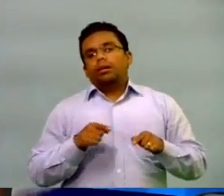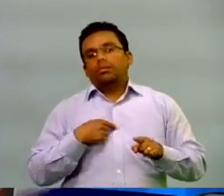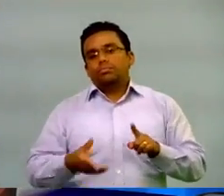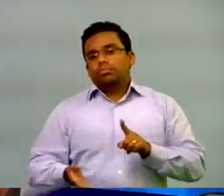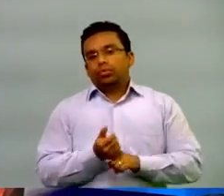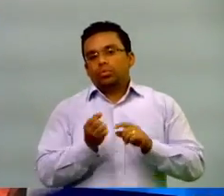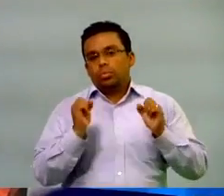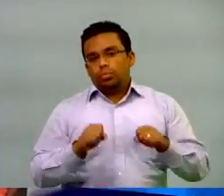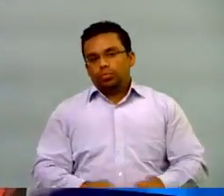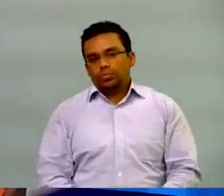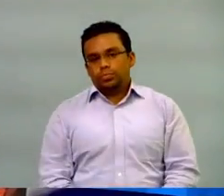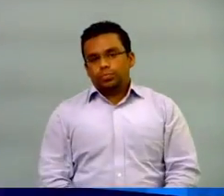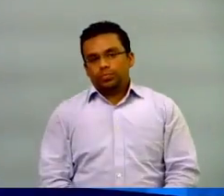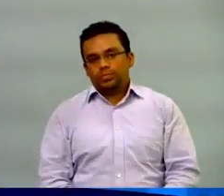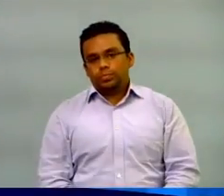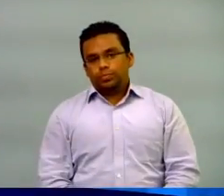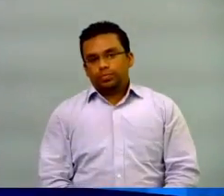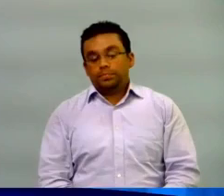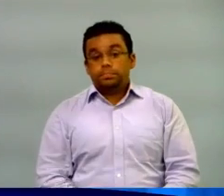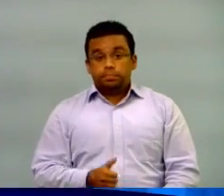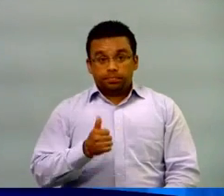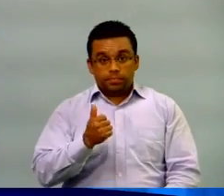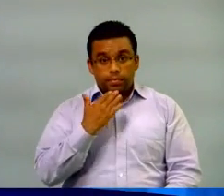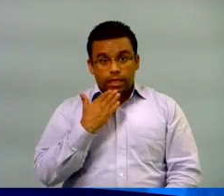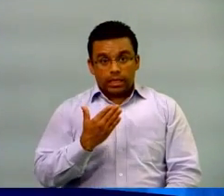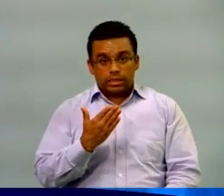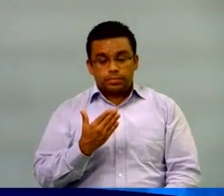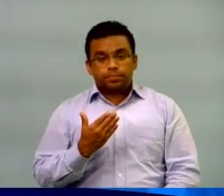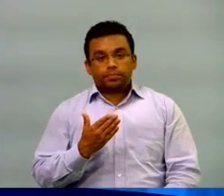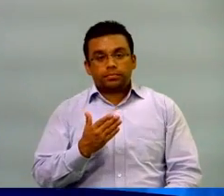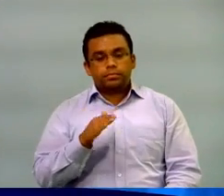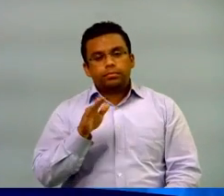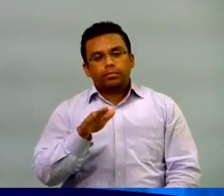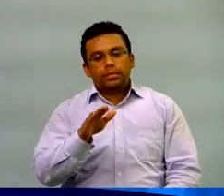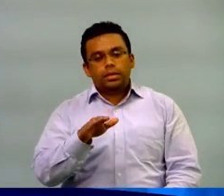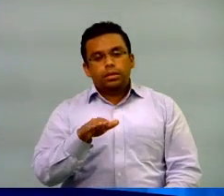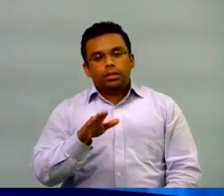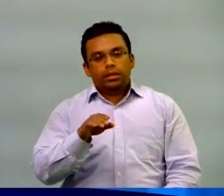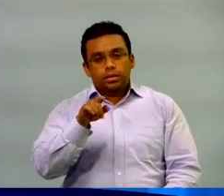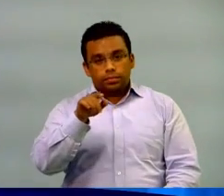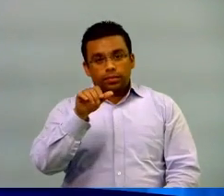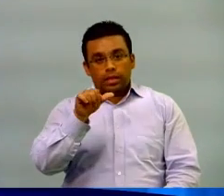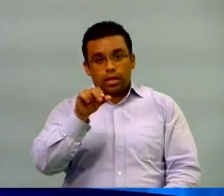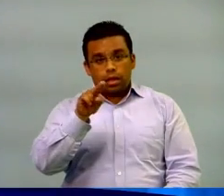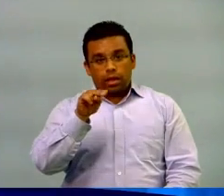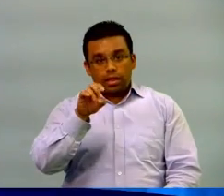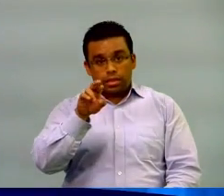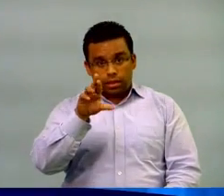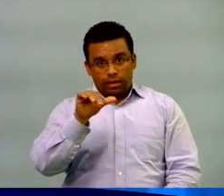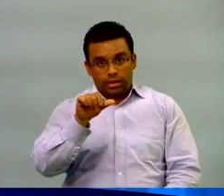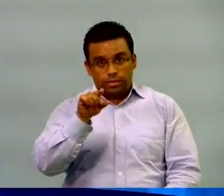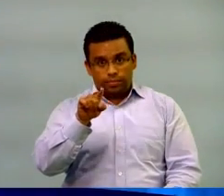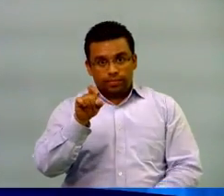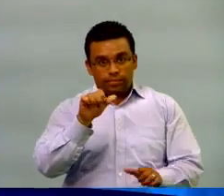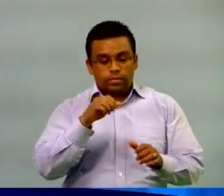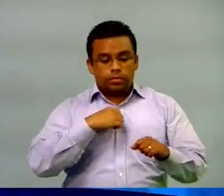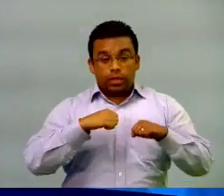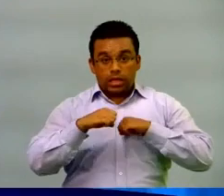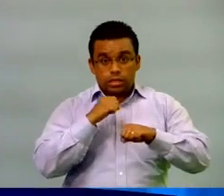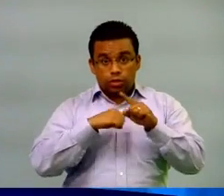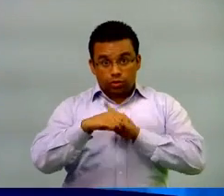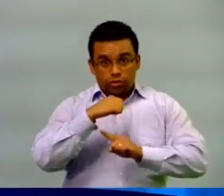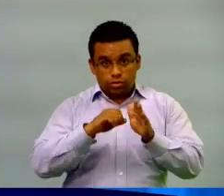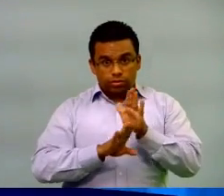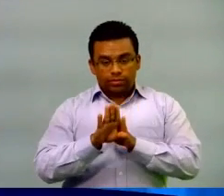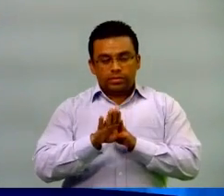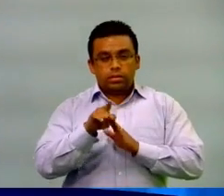encontramos. Muy bien, profesor, muchas gracias. Andrea, tú desde la Asociación para el Desarrollo Social has tenido la oportunidad de recorrer